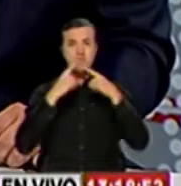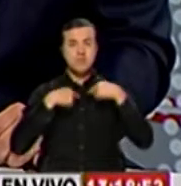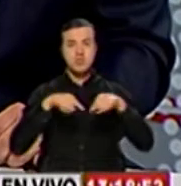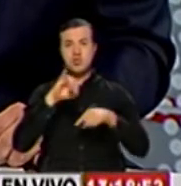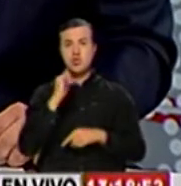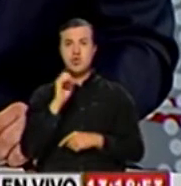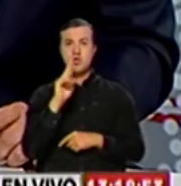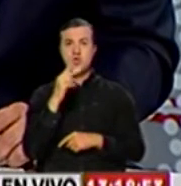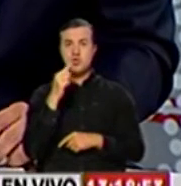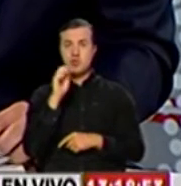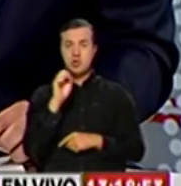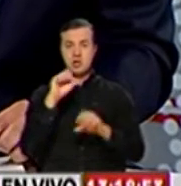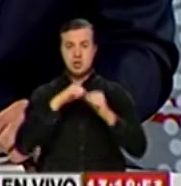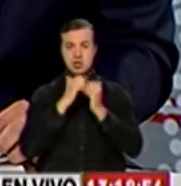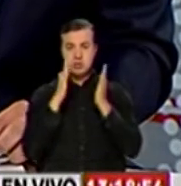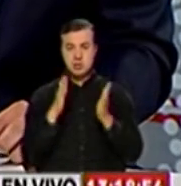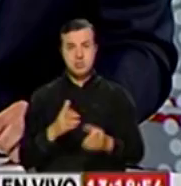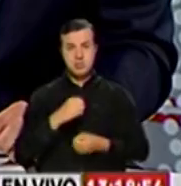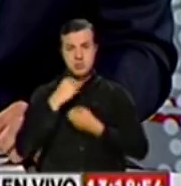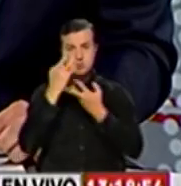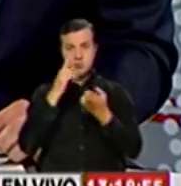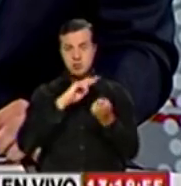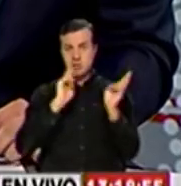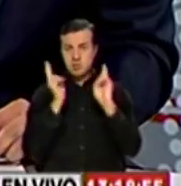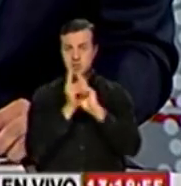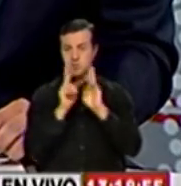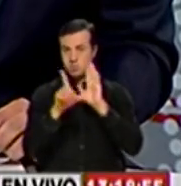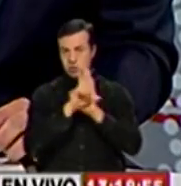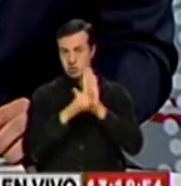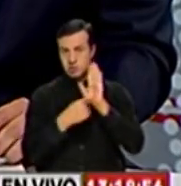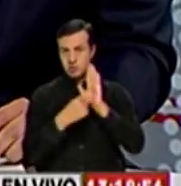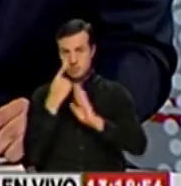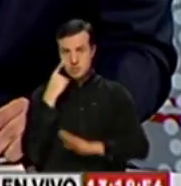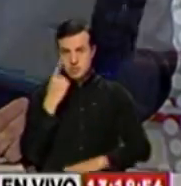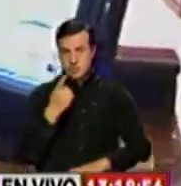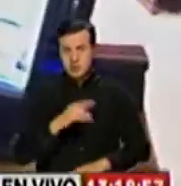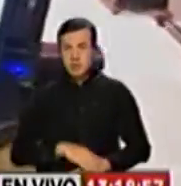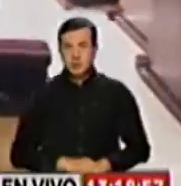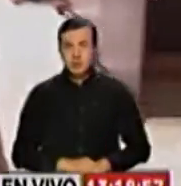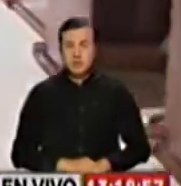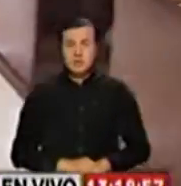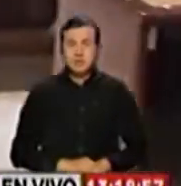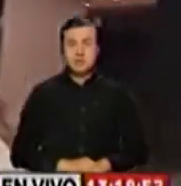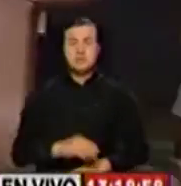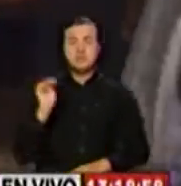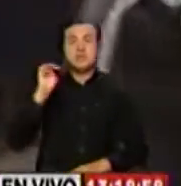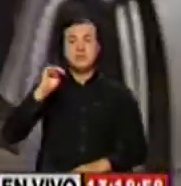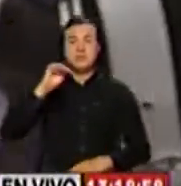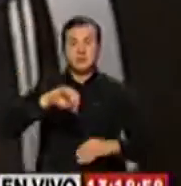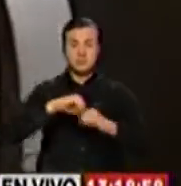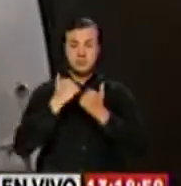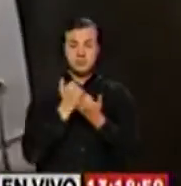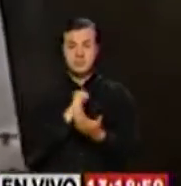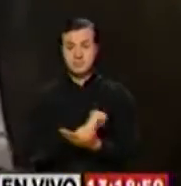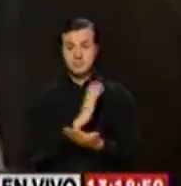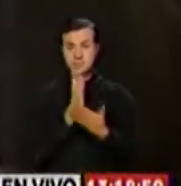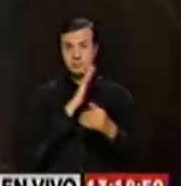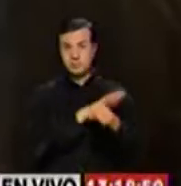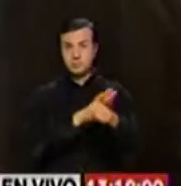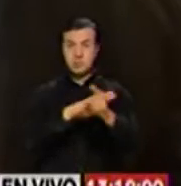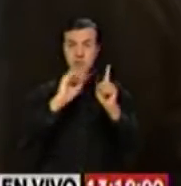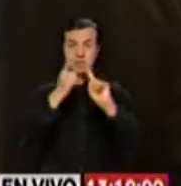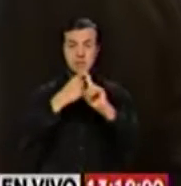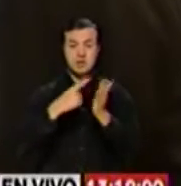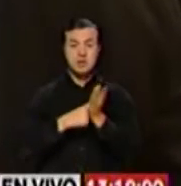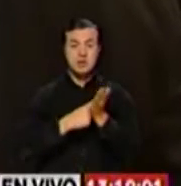Jorge Corozo, asambleísta ponente de las reformas a esta normativa. Veamos. Este martes el pleno de la Asamblea se convocó para el primer debate